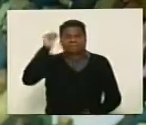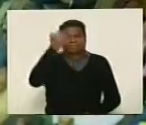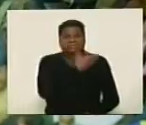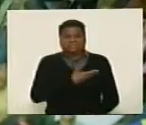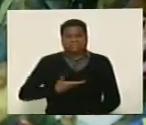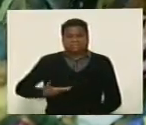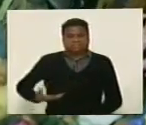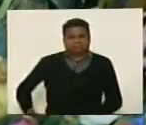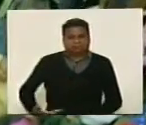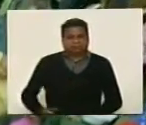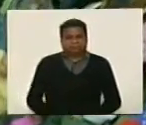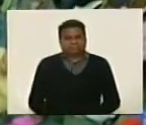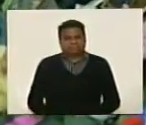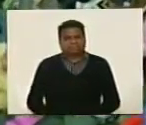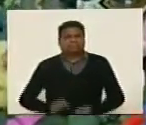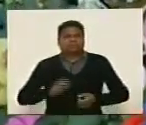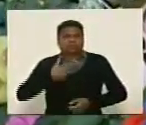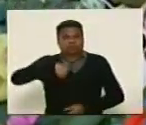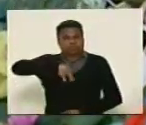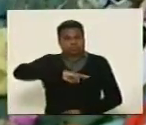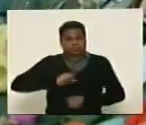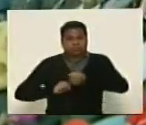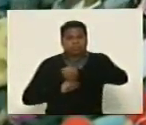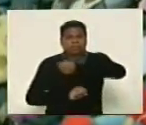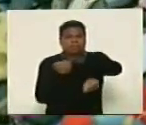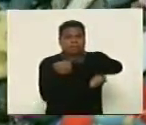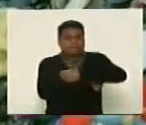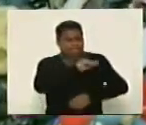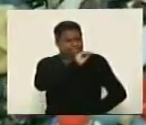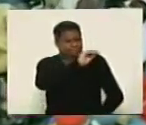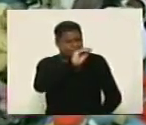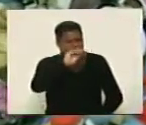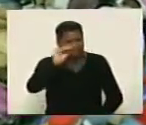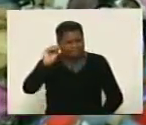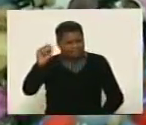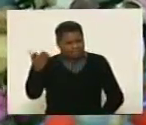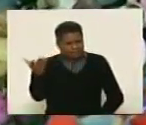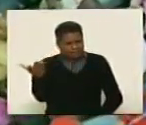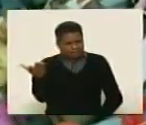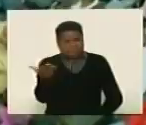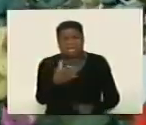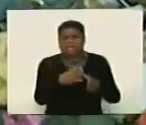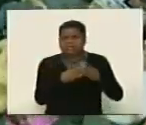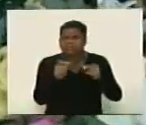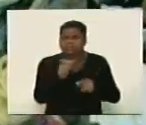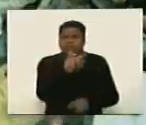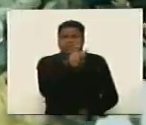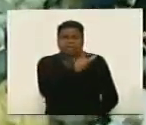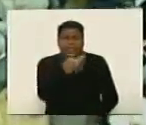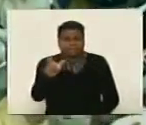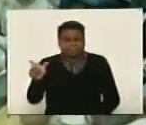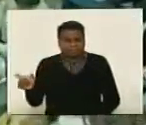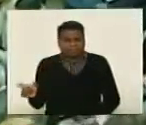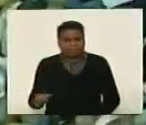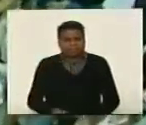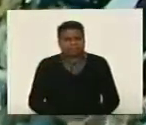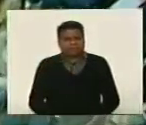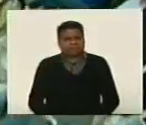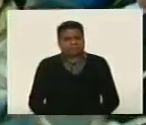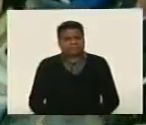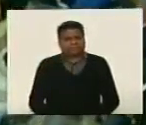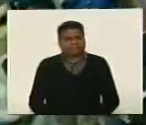Maduro Moro, lo respaldamos. Y hago un llamado a nuestros compatriotas, a nuestros